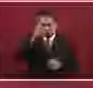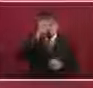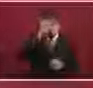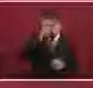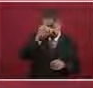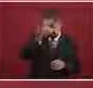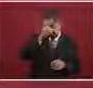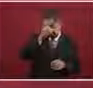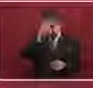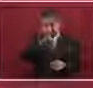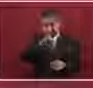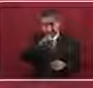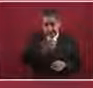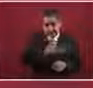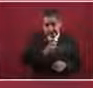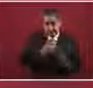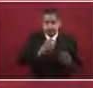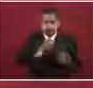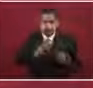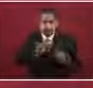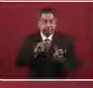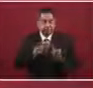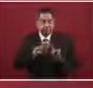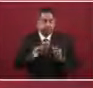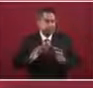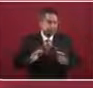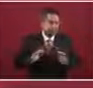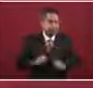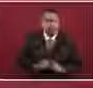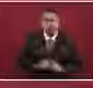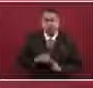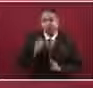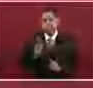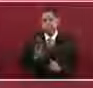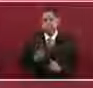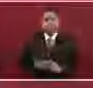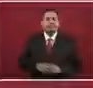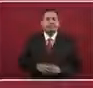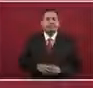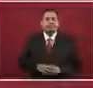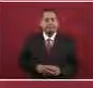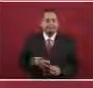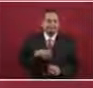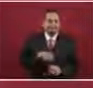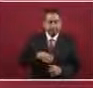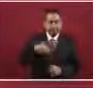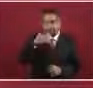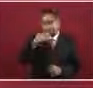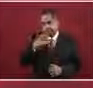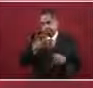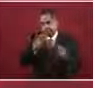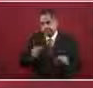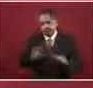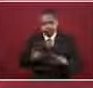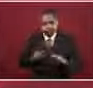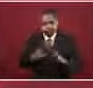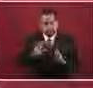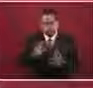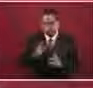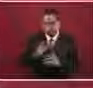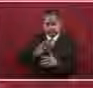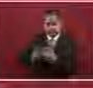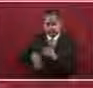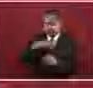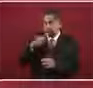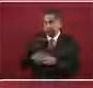nuestro punto de vista. Entonces, celebro mucho el que ya se haya resuelto